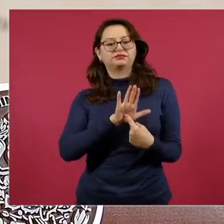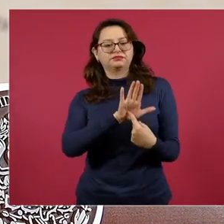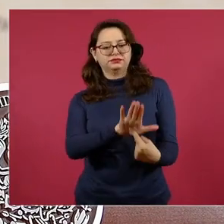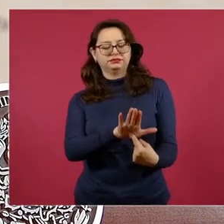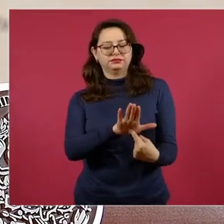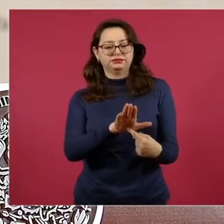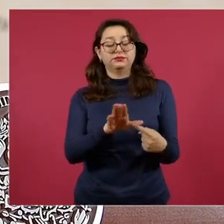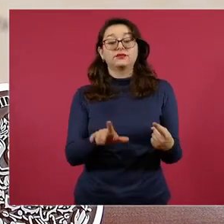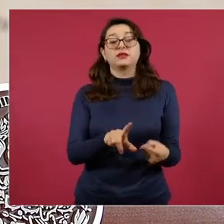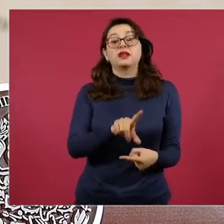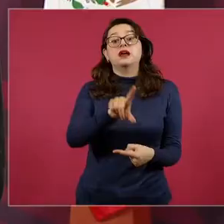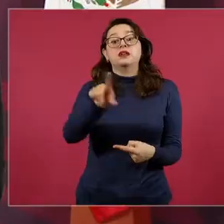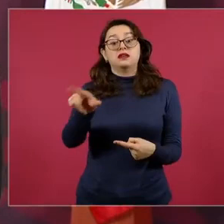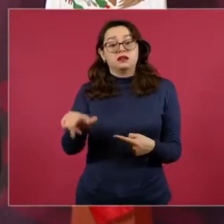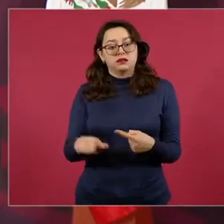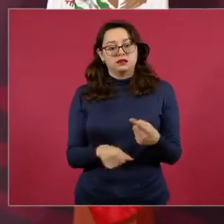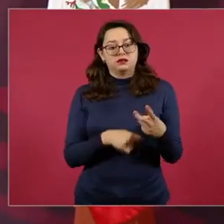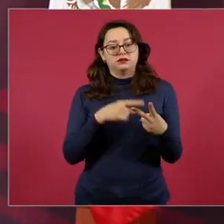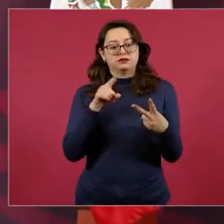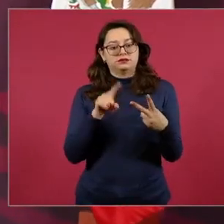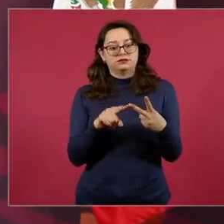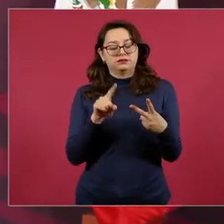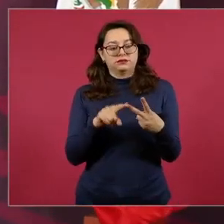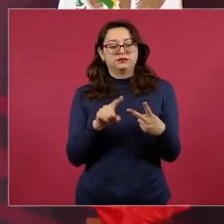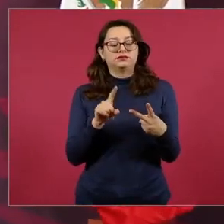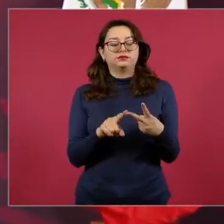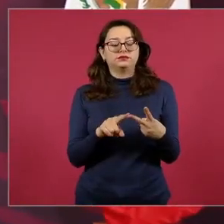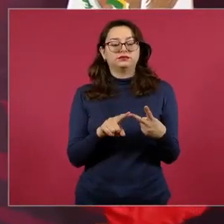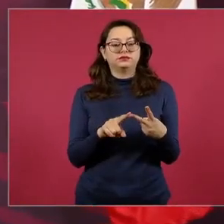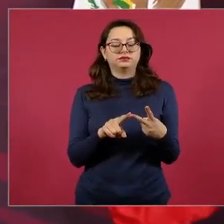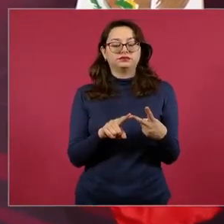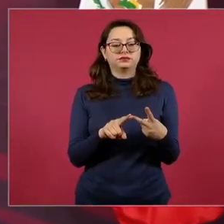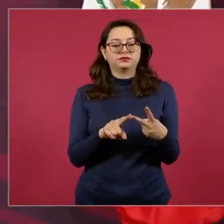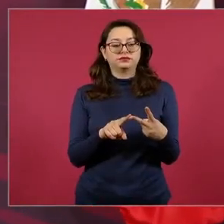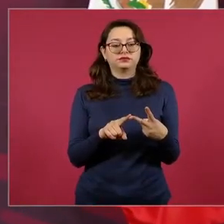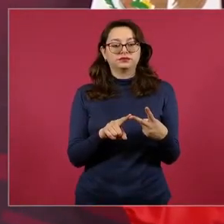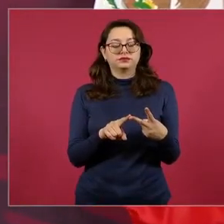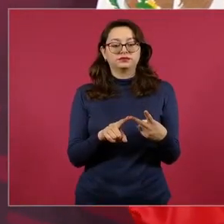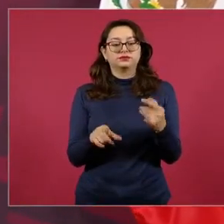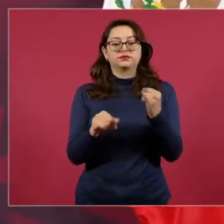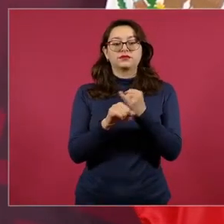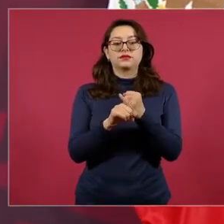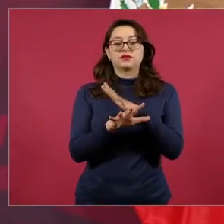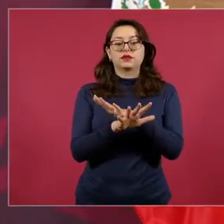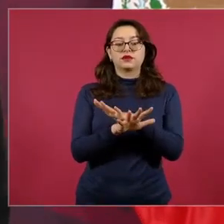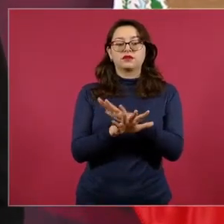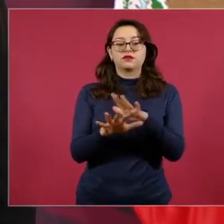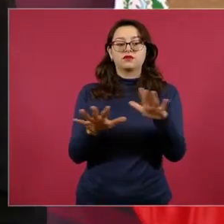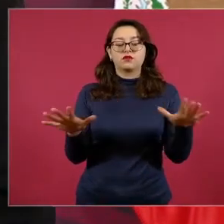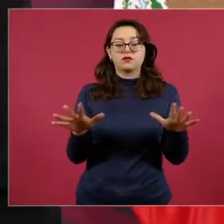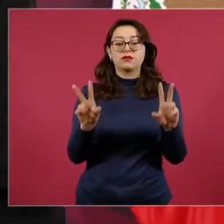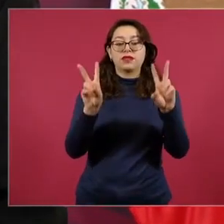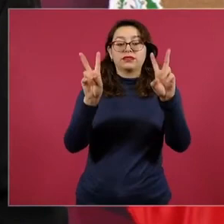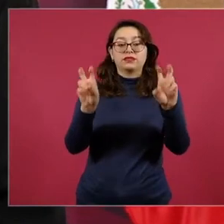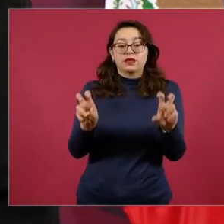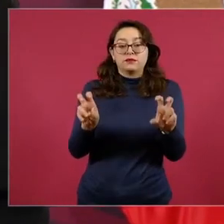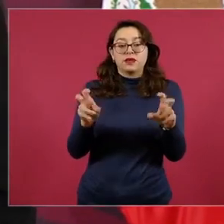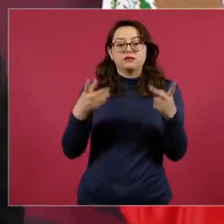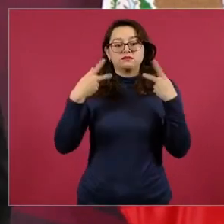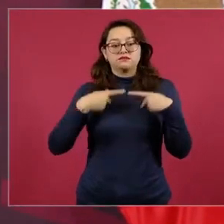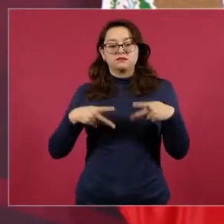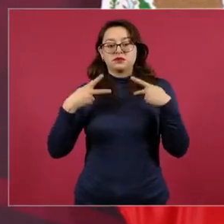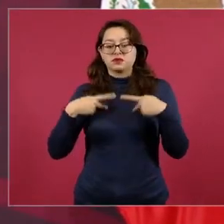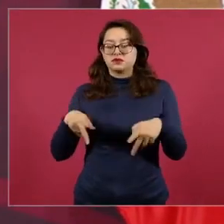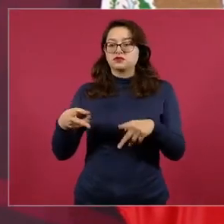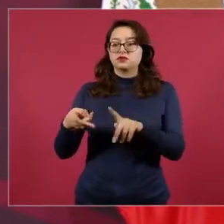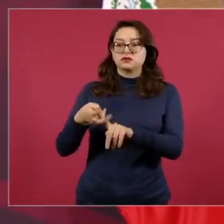repasar lo del informe sobre la búsqueda de las personas.